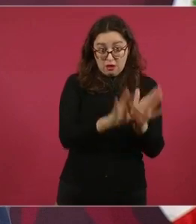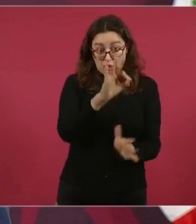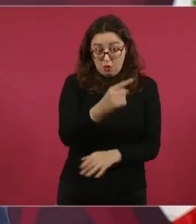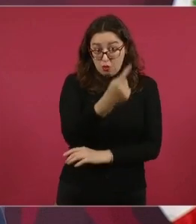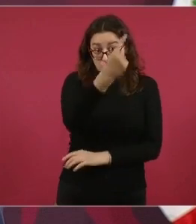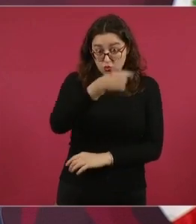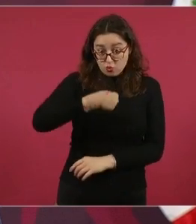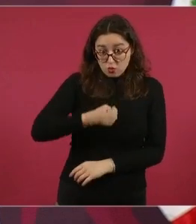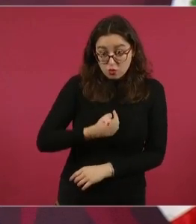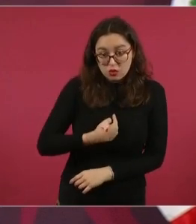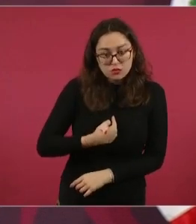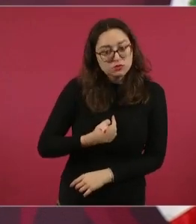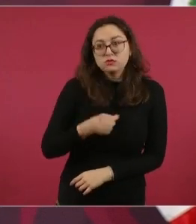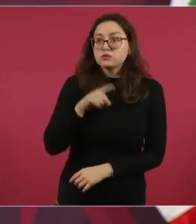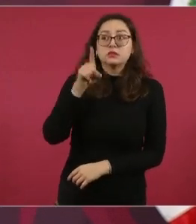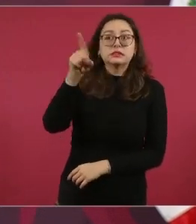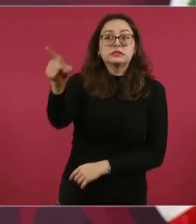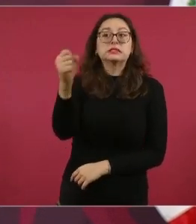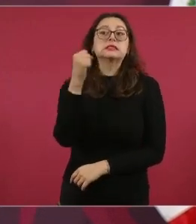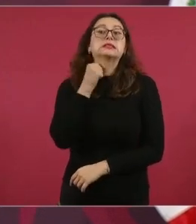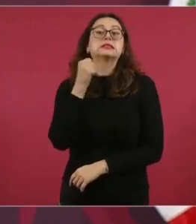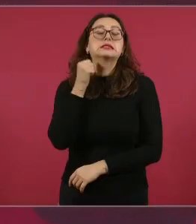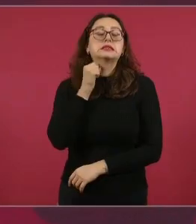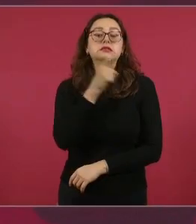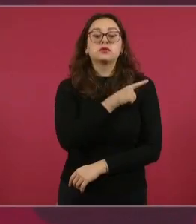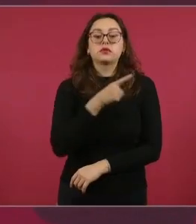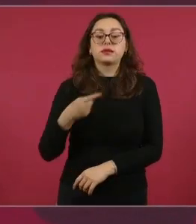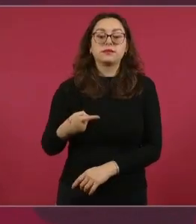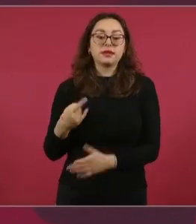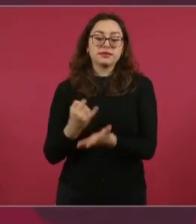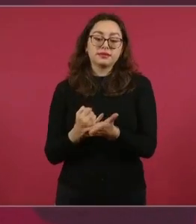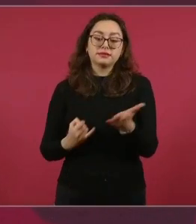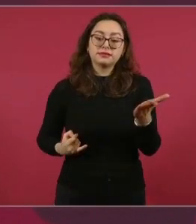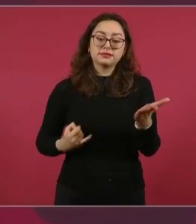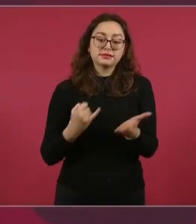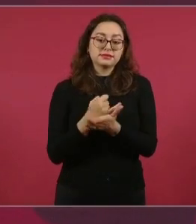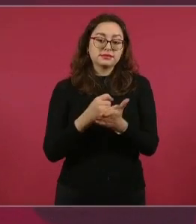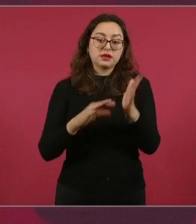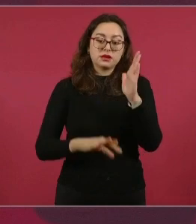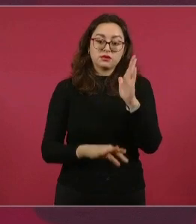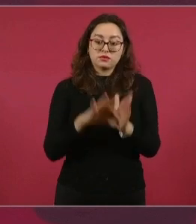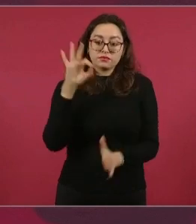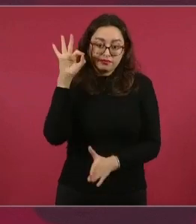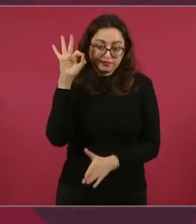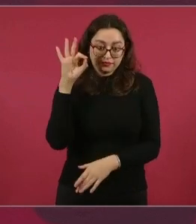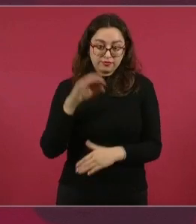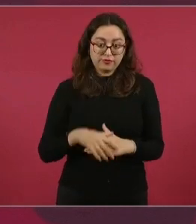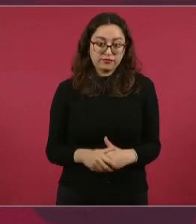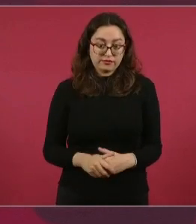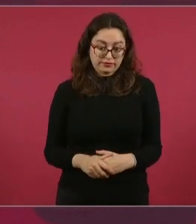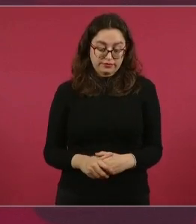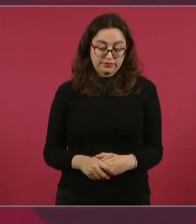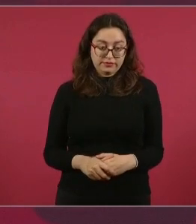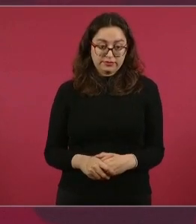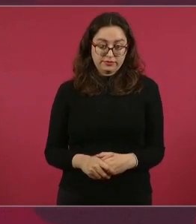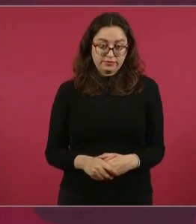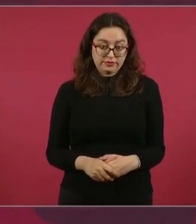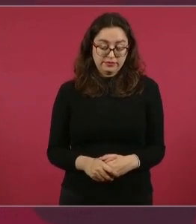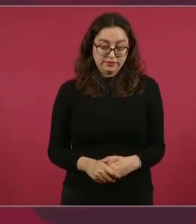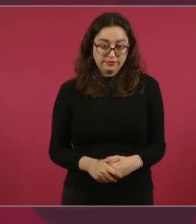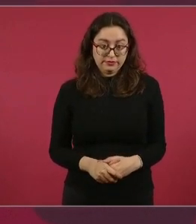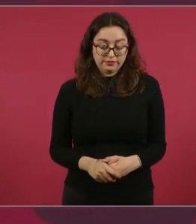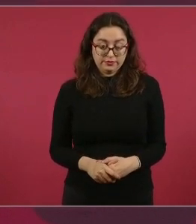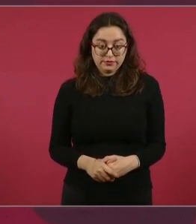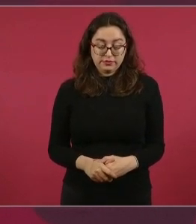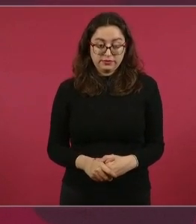Ellos tienen que decidir. En el caso del Ejecutivo, para elegir